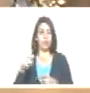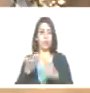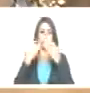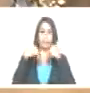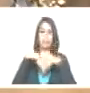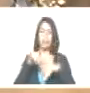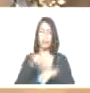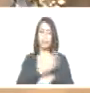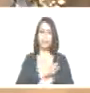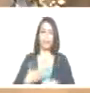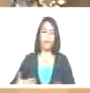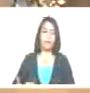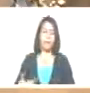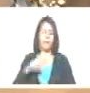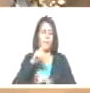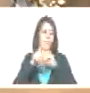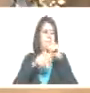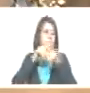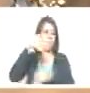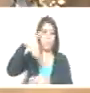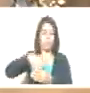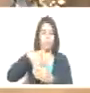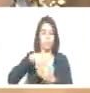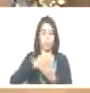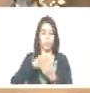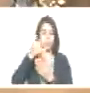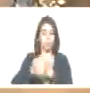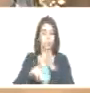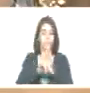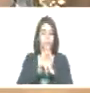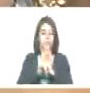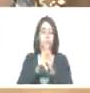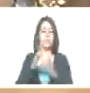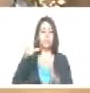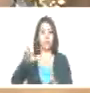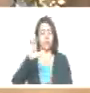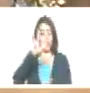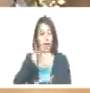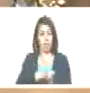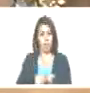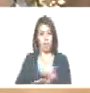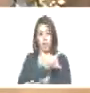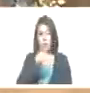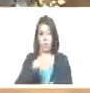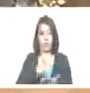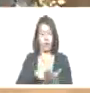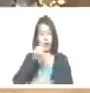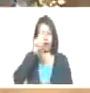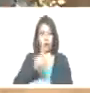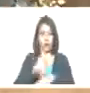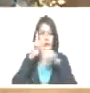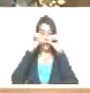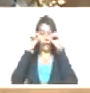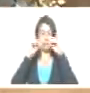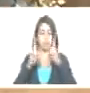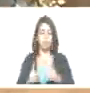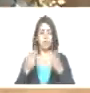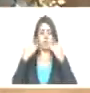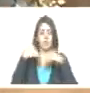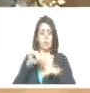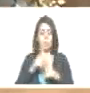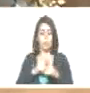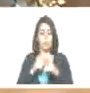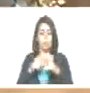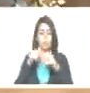presidente sometió a votación el proyecto de ley, resultando aprobado por unanimidad. En consecuencia,